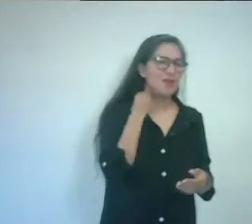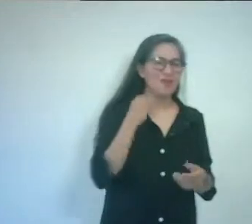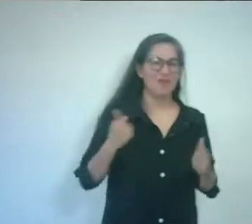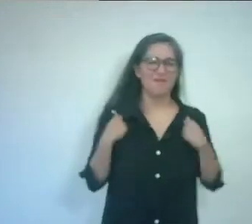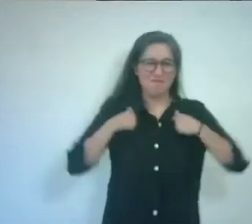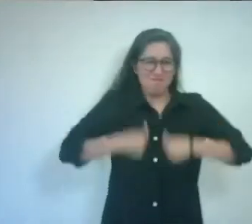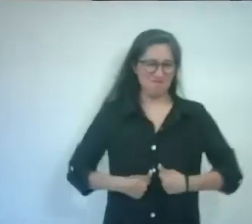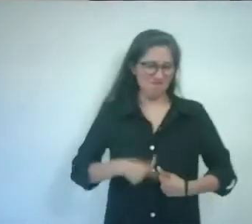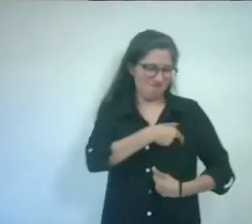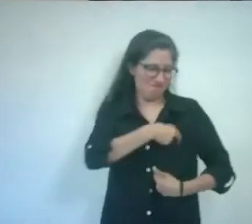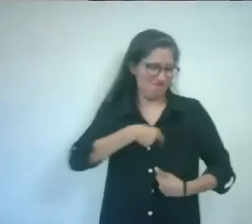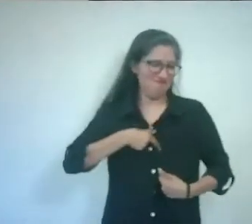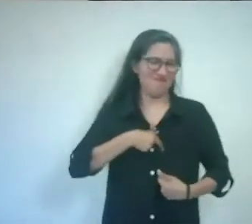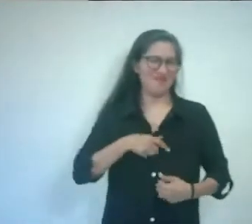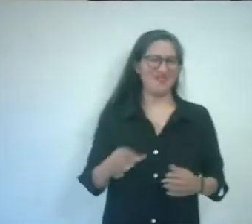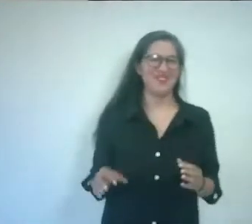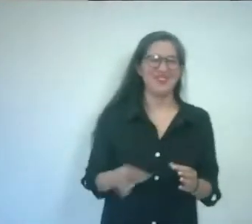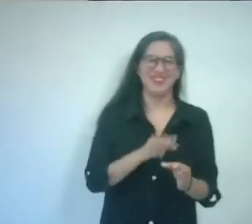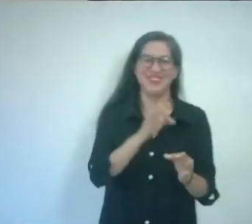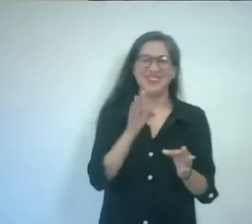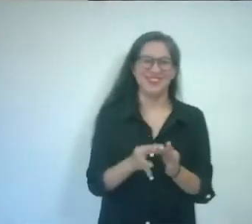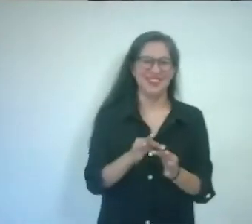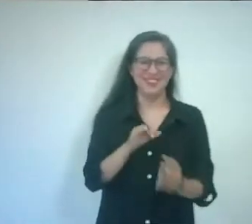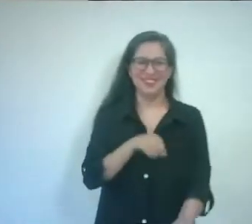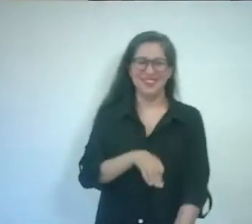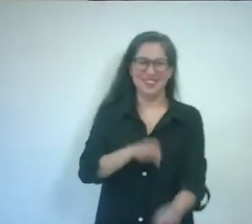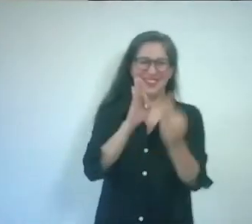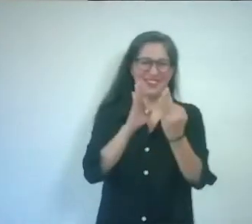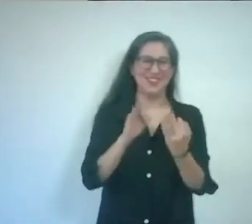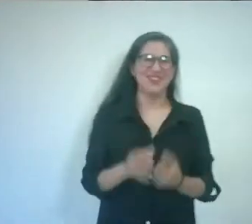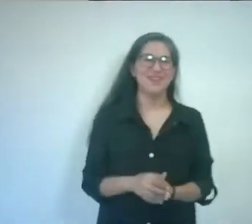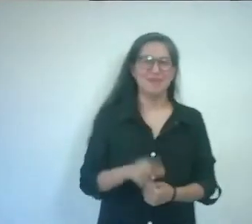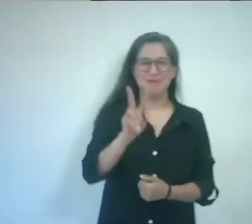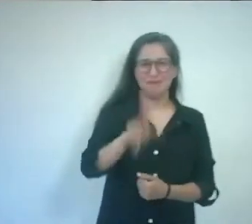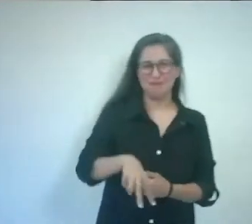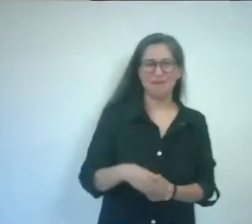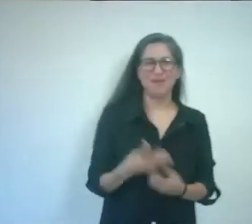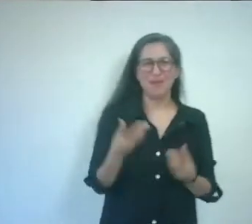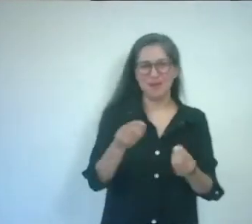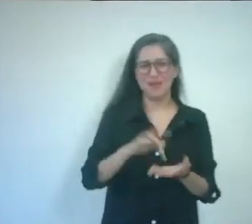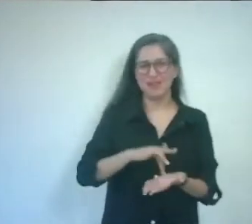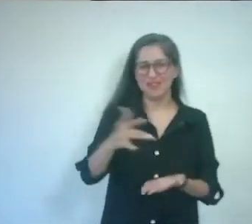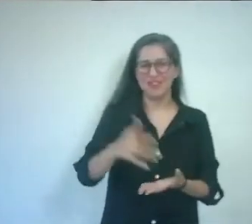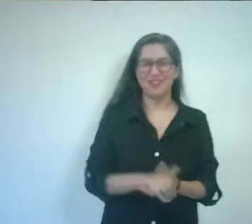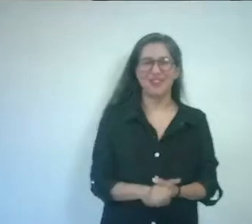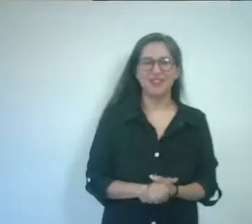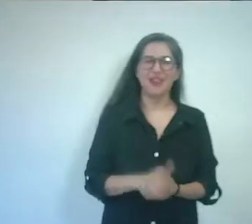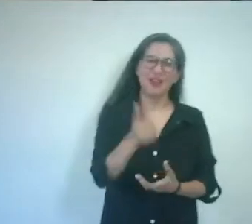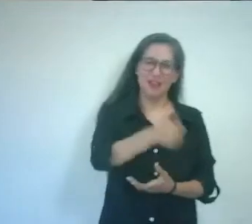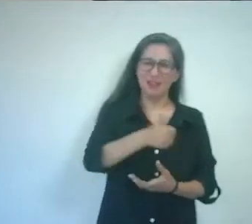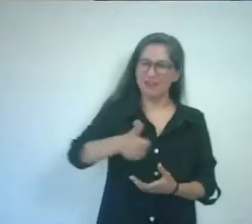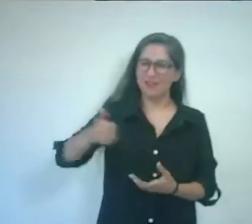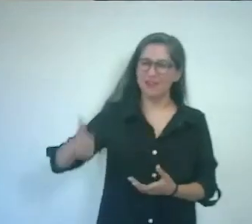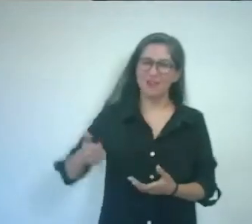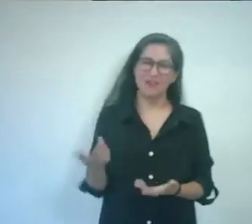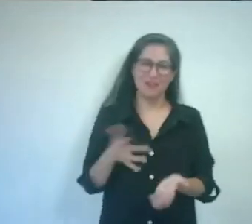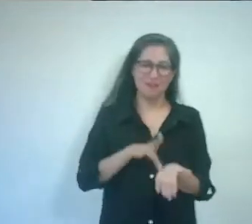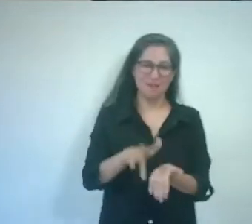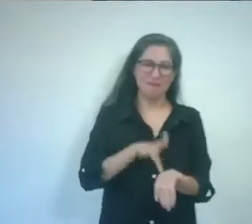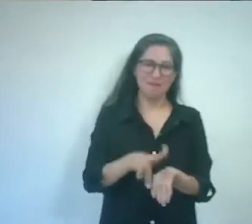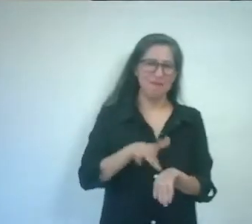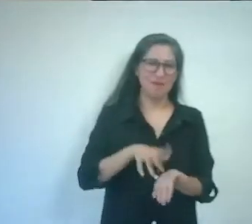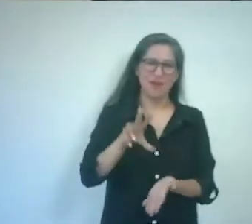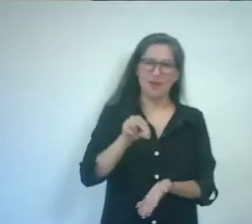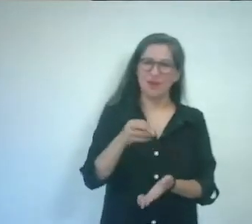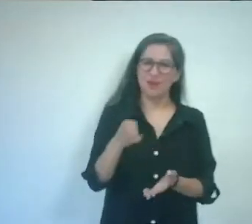para la ocasión. En serio, muchísimas gracias. Sin el apoyo de todos y cada uno de ustedes, no estaríamos aquí.